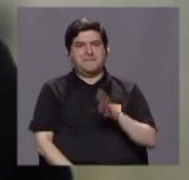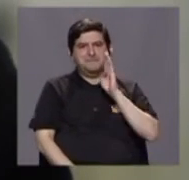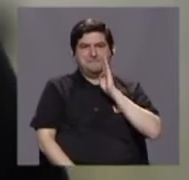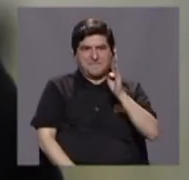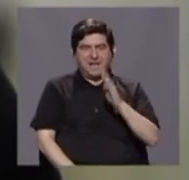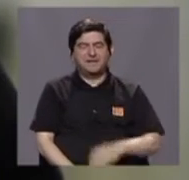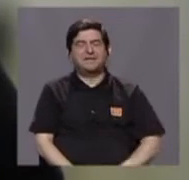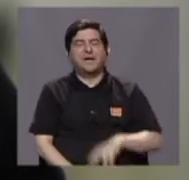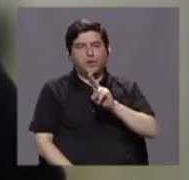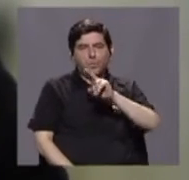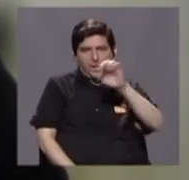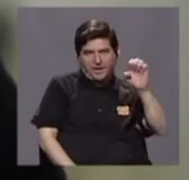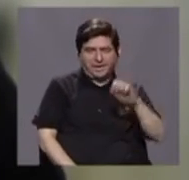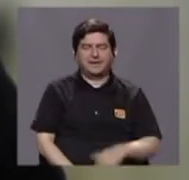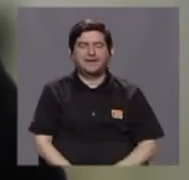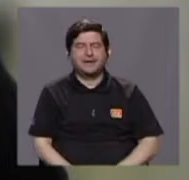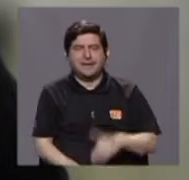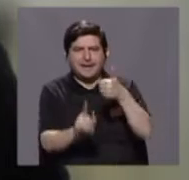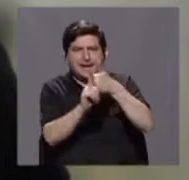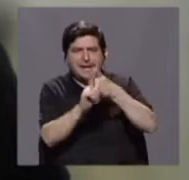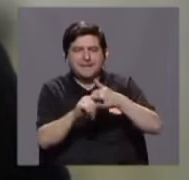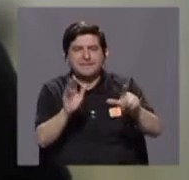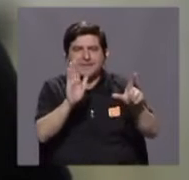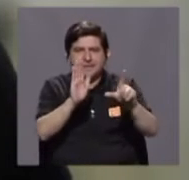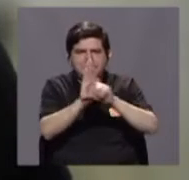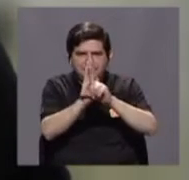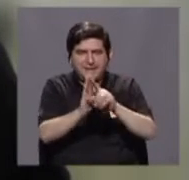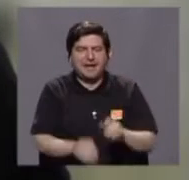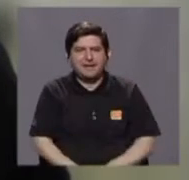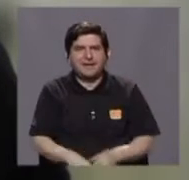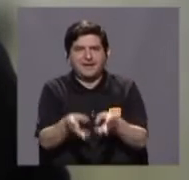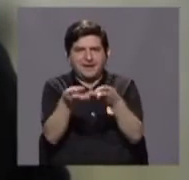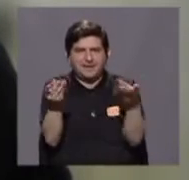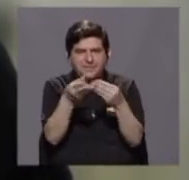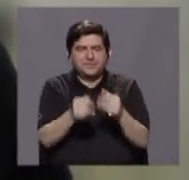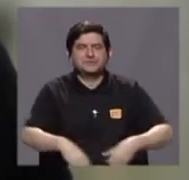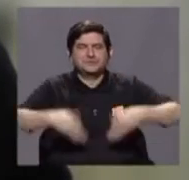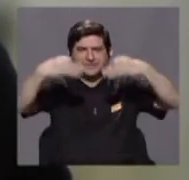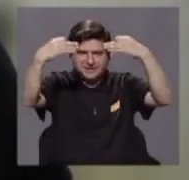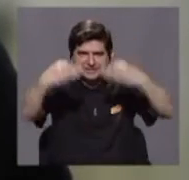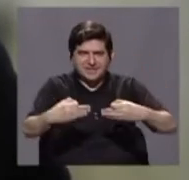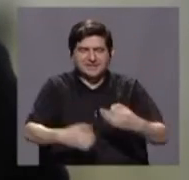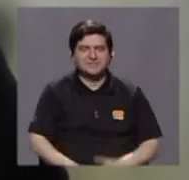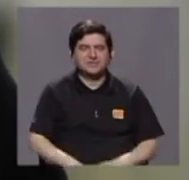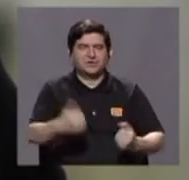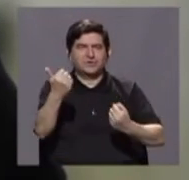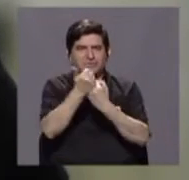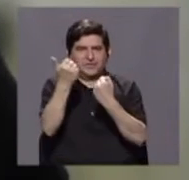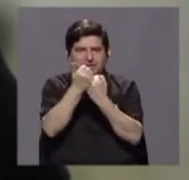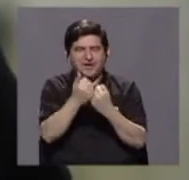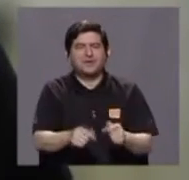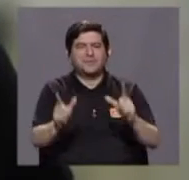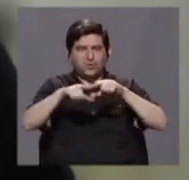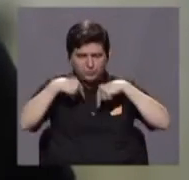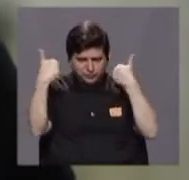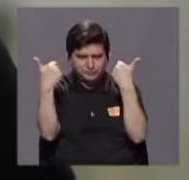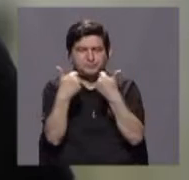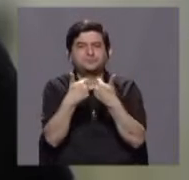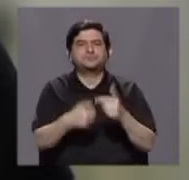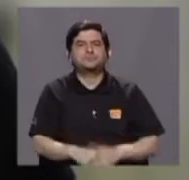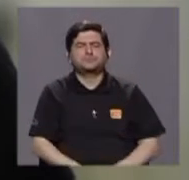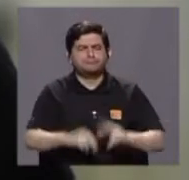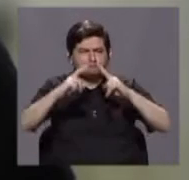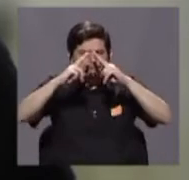propia ley que ha generado esta decisión de apoyo colectivo está